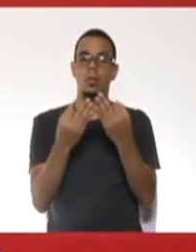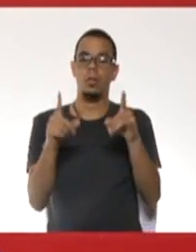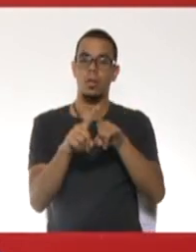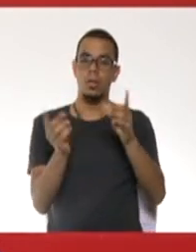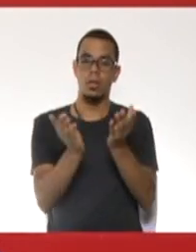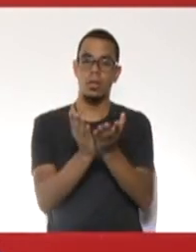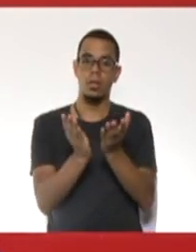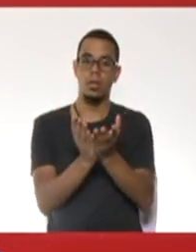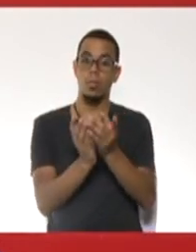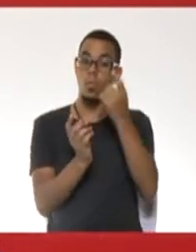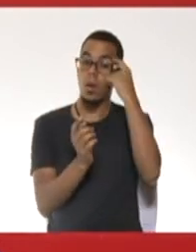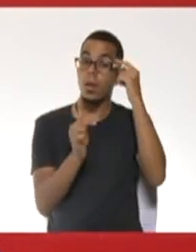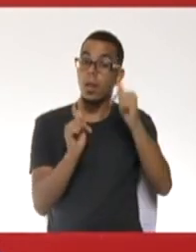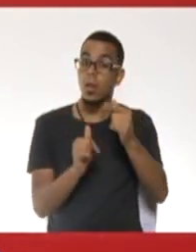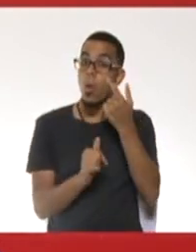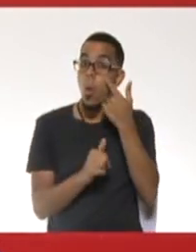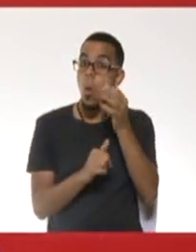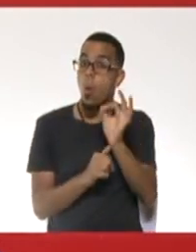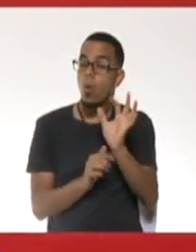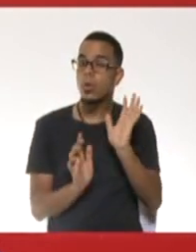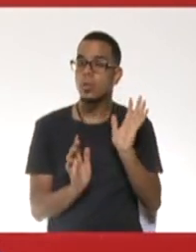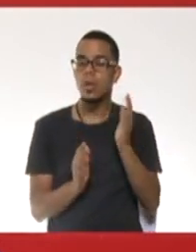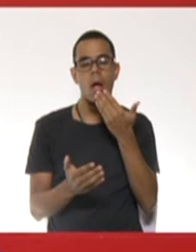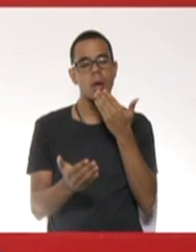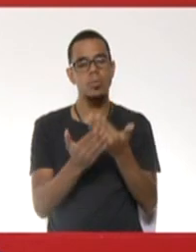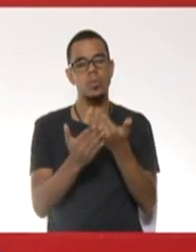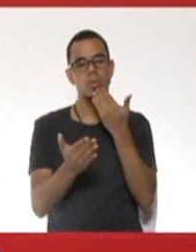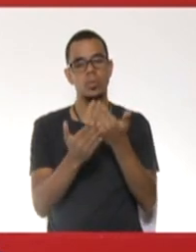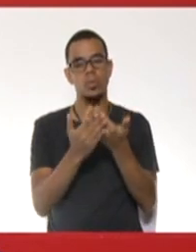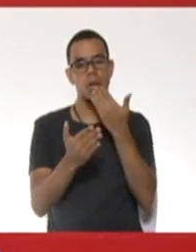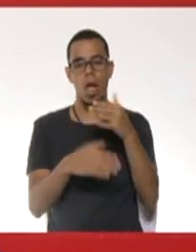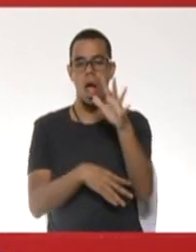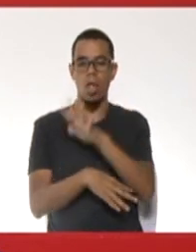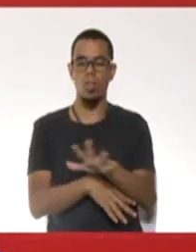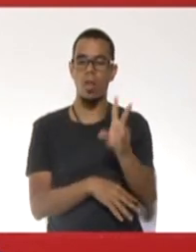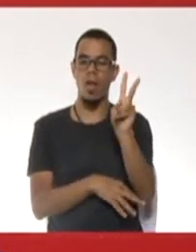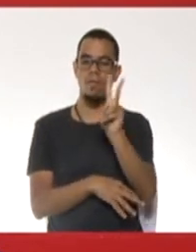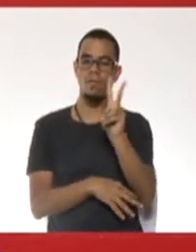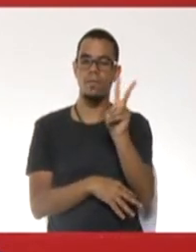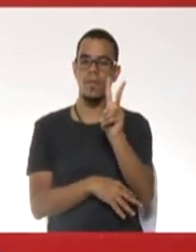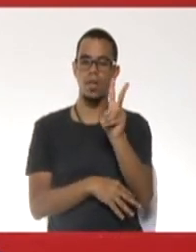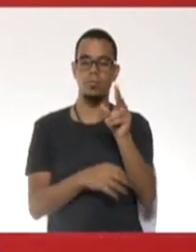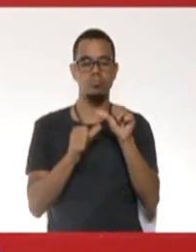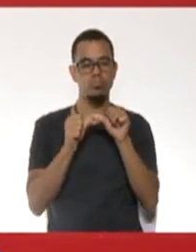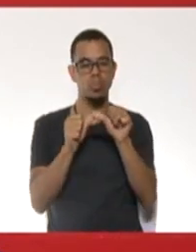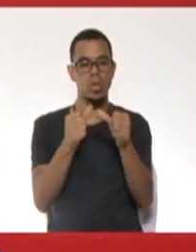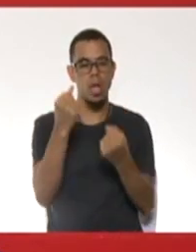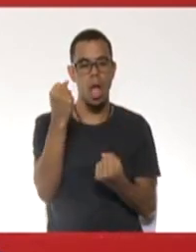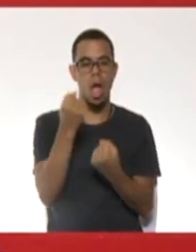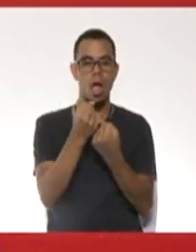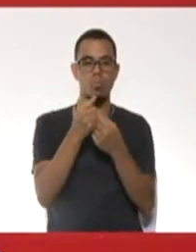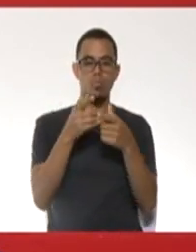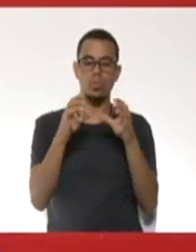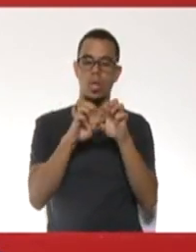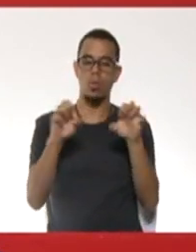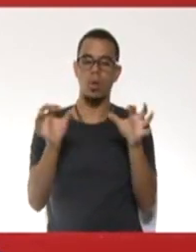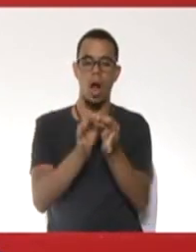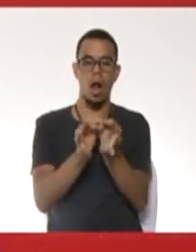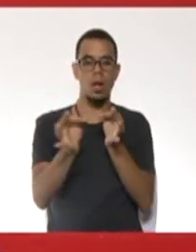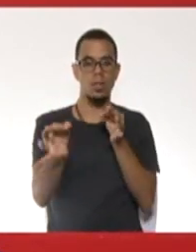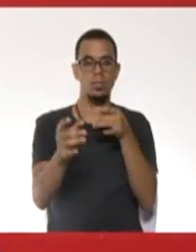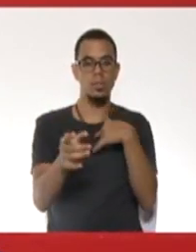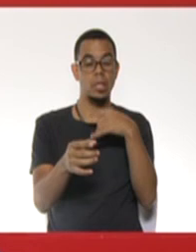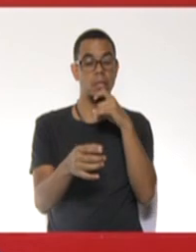una Escuela, pero por el día de hoy. Muchas gracias a toda la gran familia venezolana por seguir apoyando la educación en